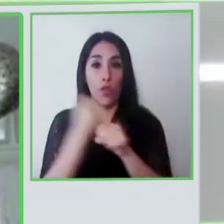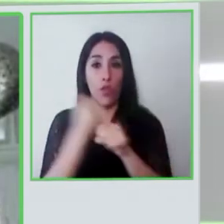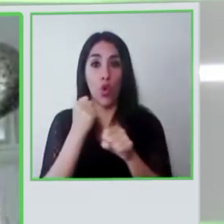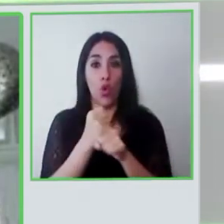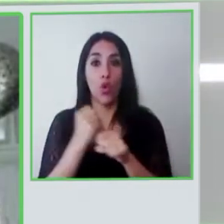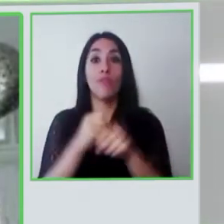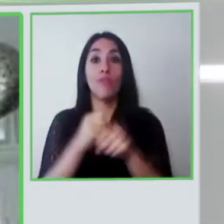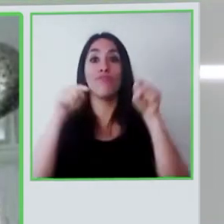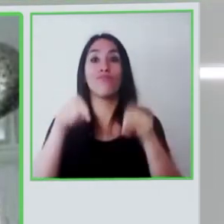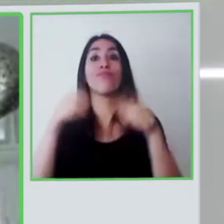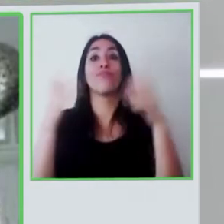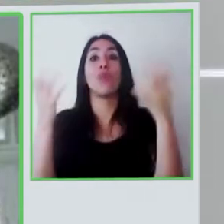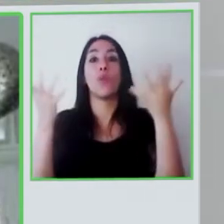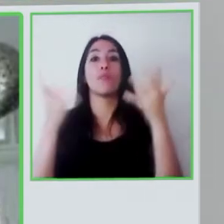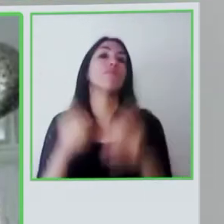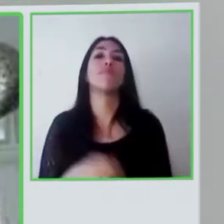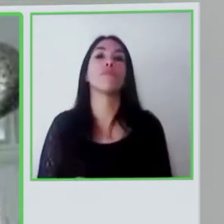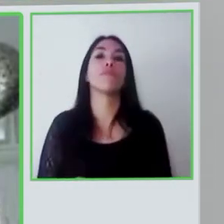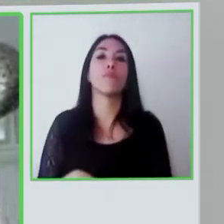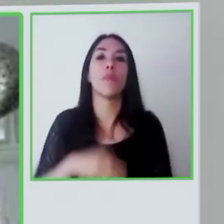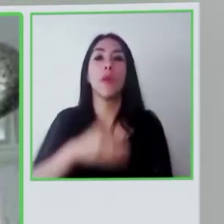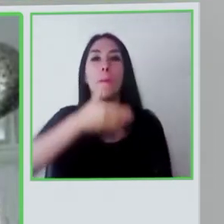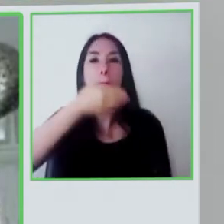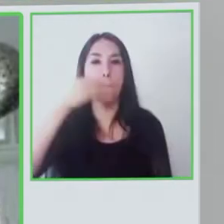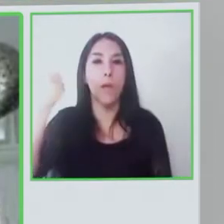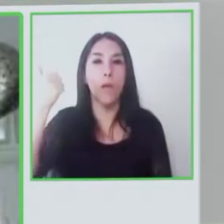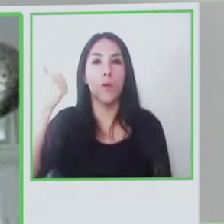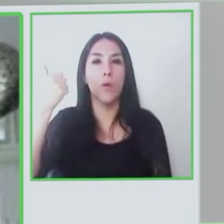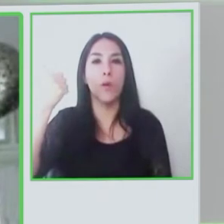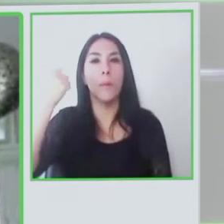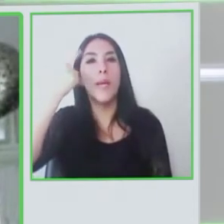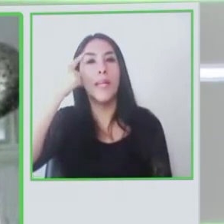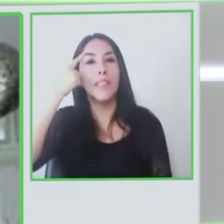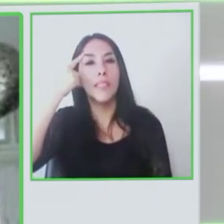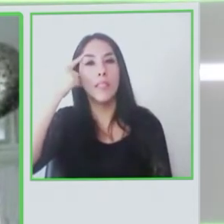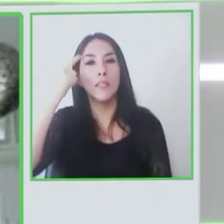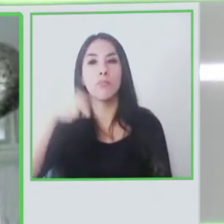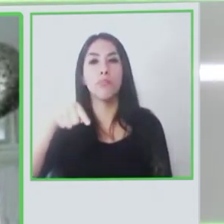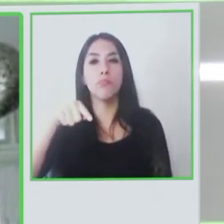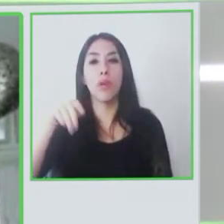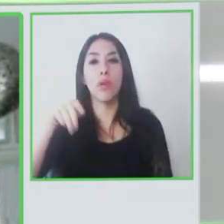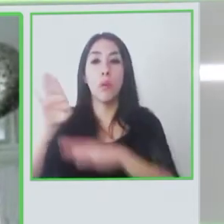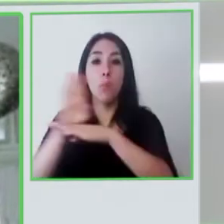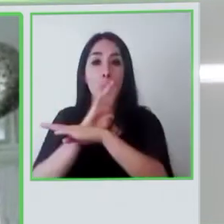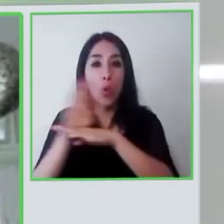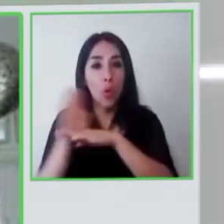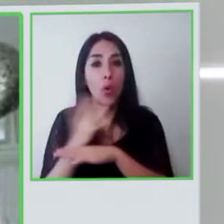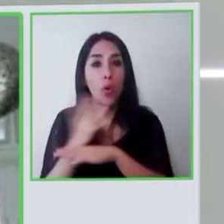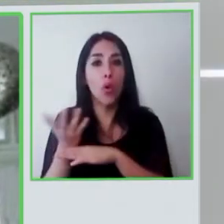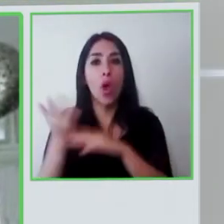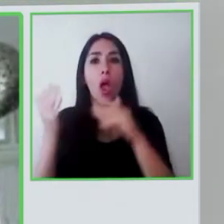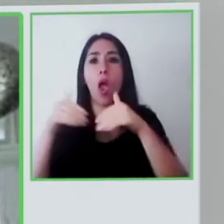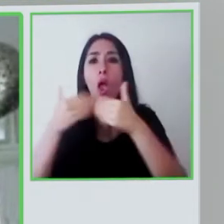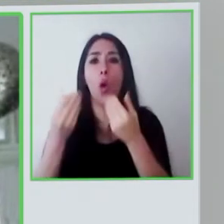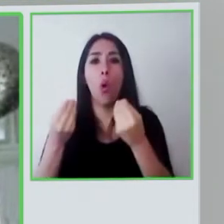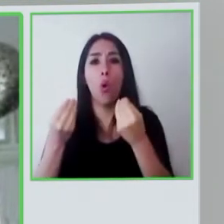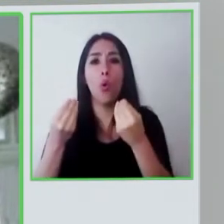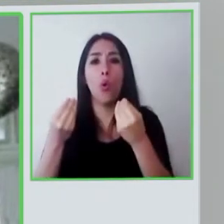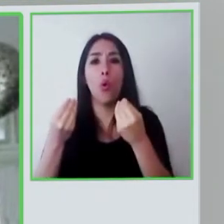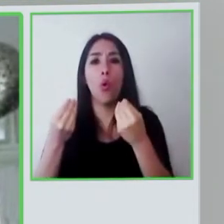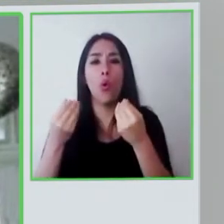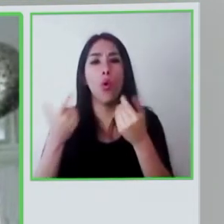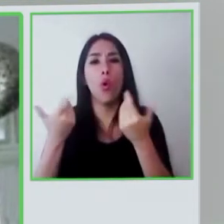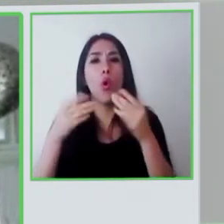de pensar en cómo una organización construye confianza entre gerentes de